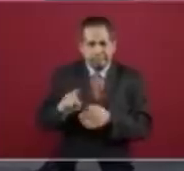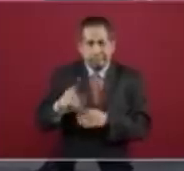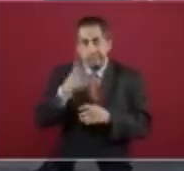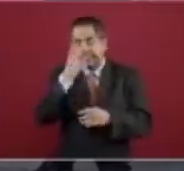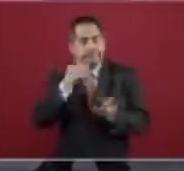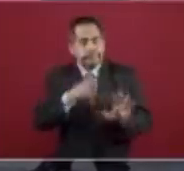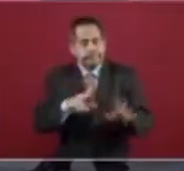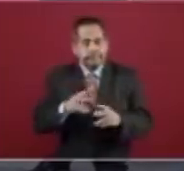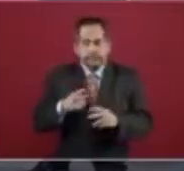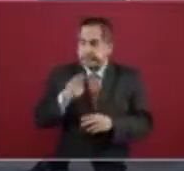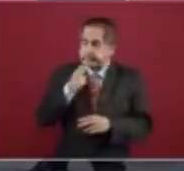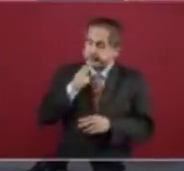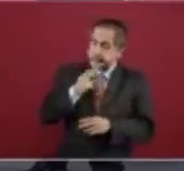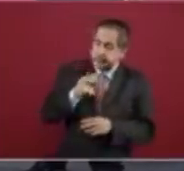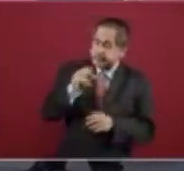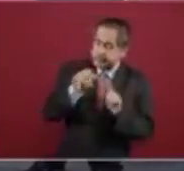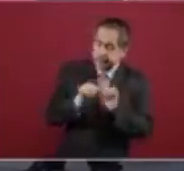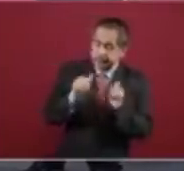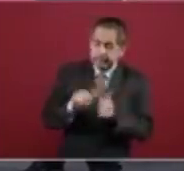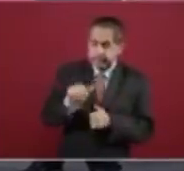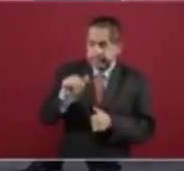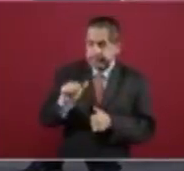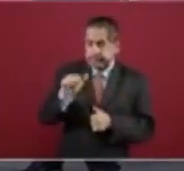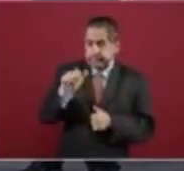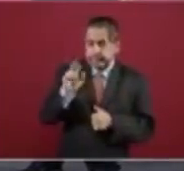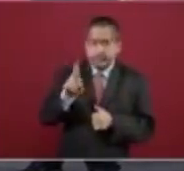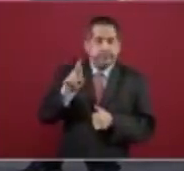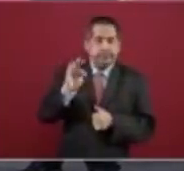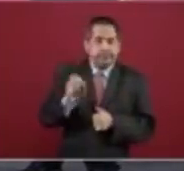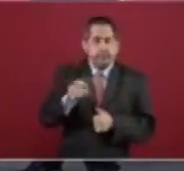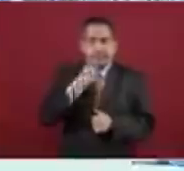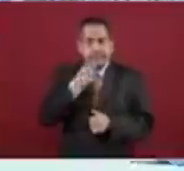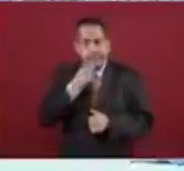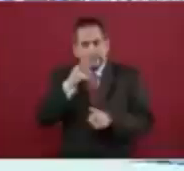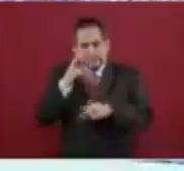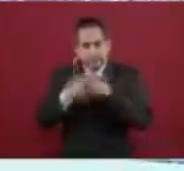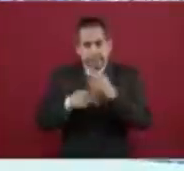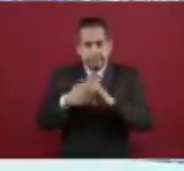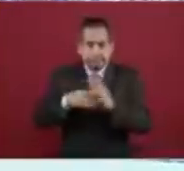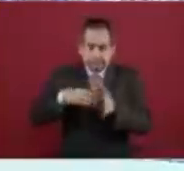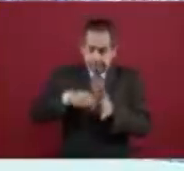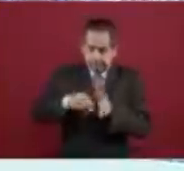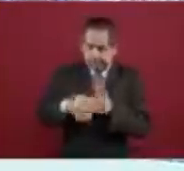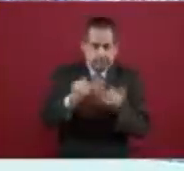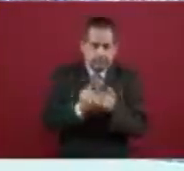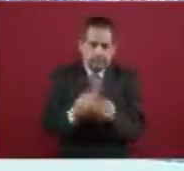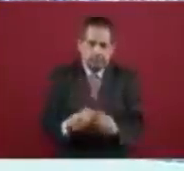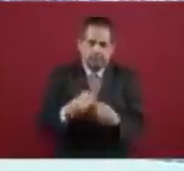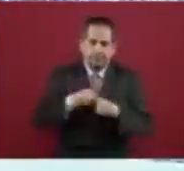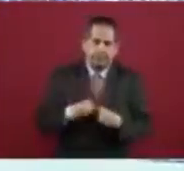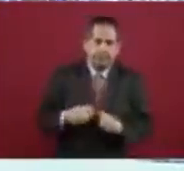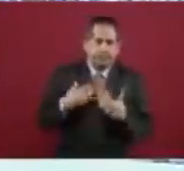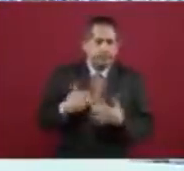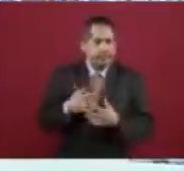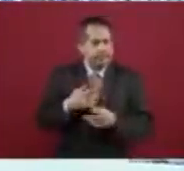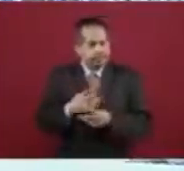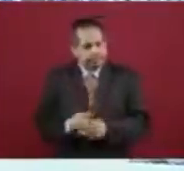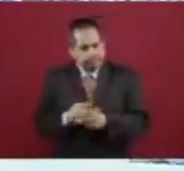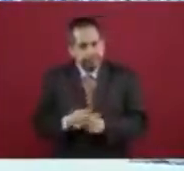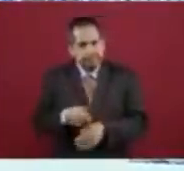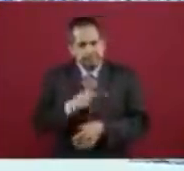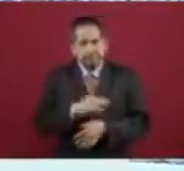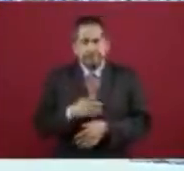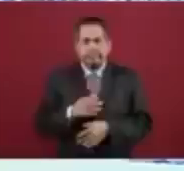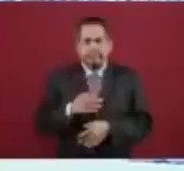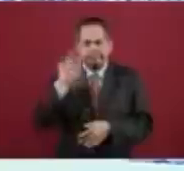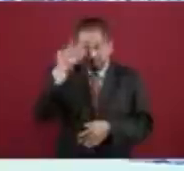decorativo, también el arte funciona como funciona la agricultura. Hay que ser pacientes, hay